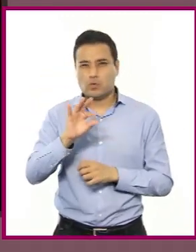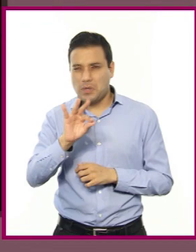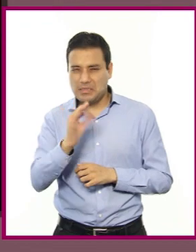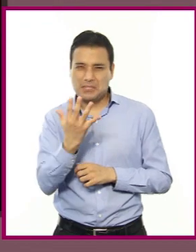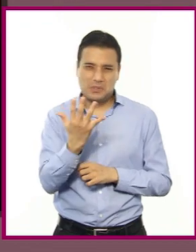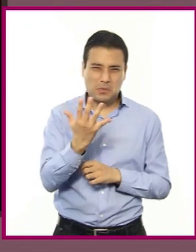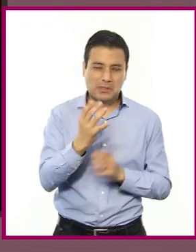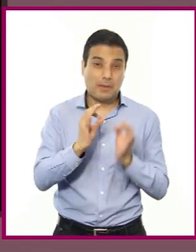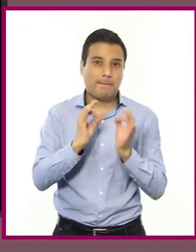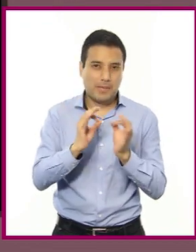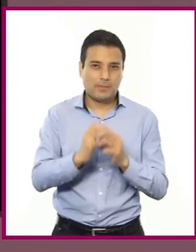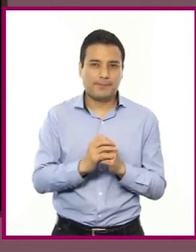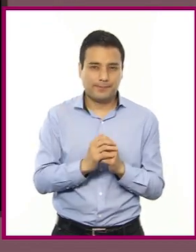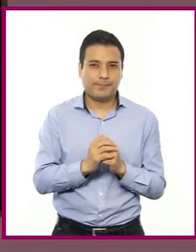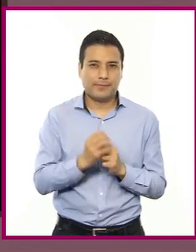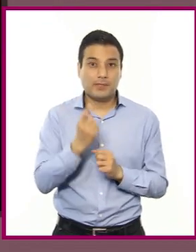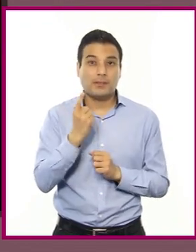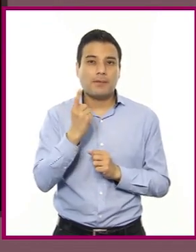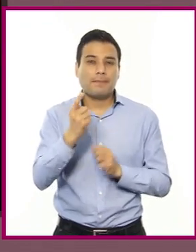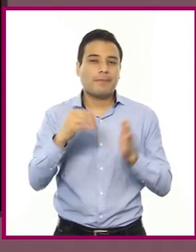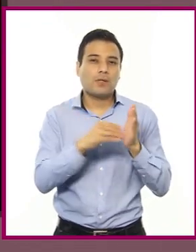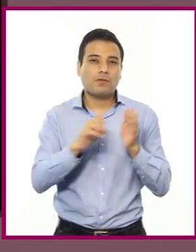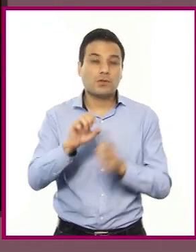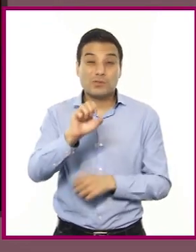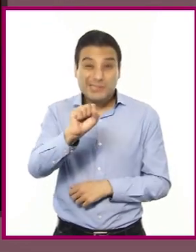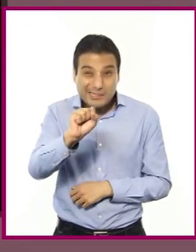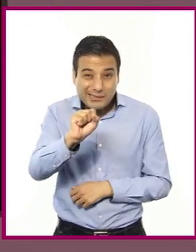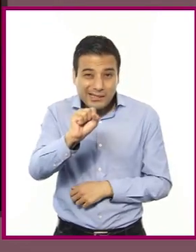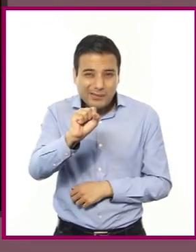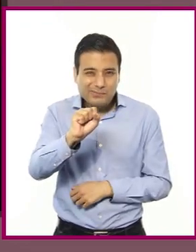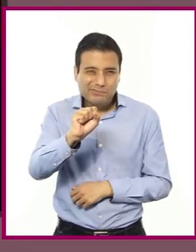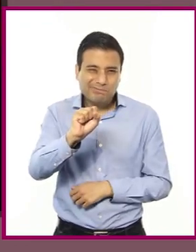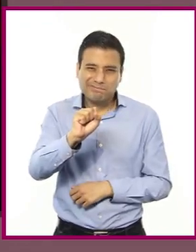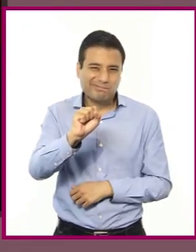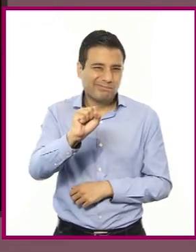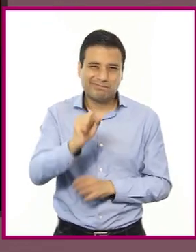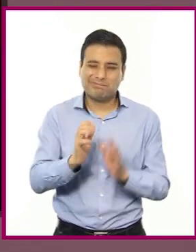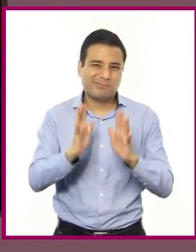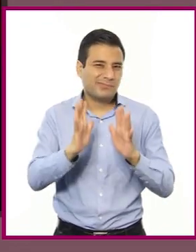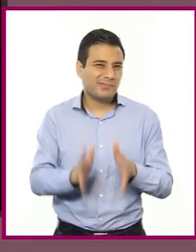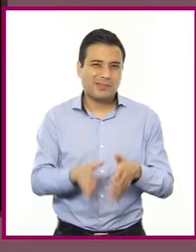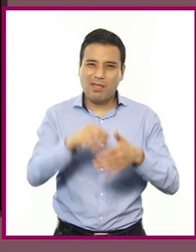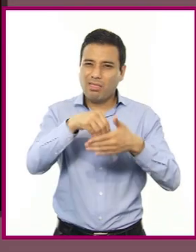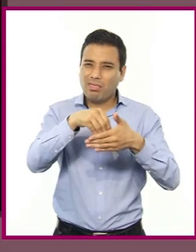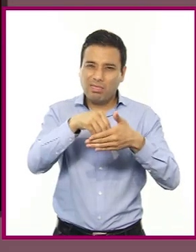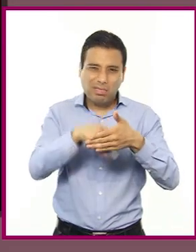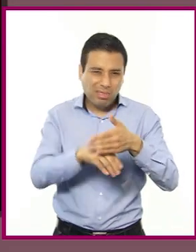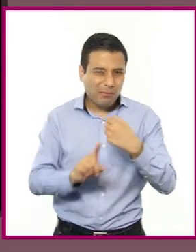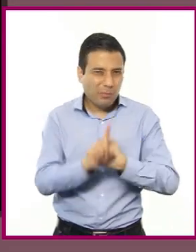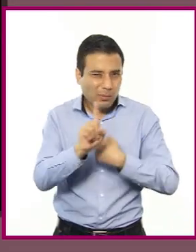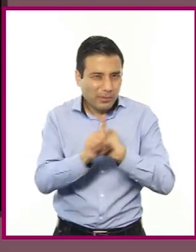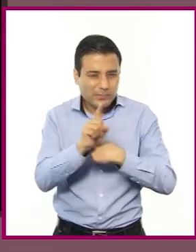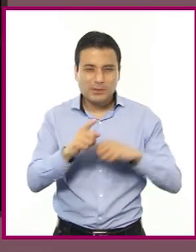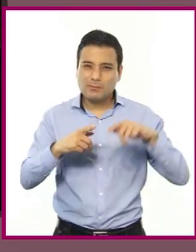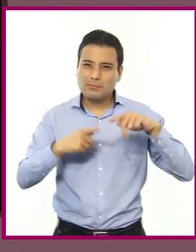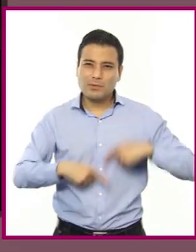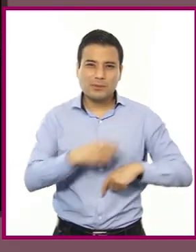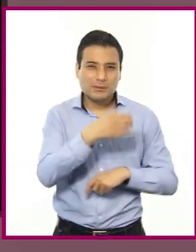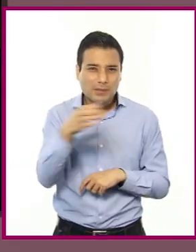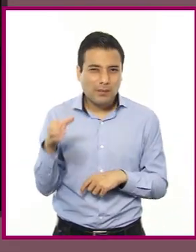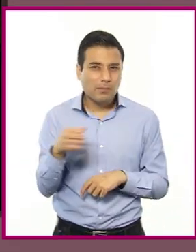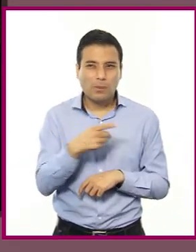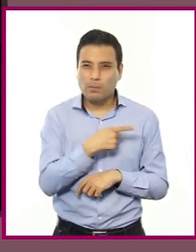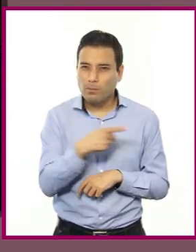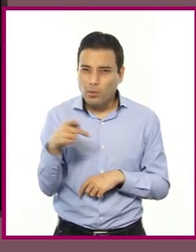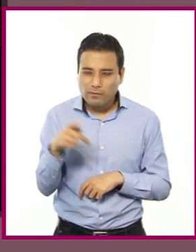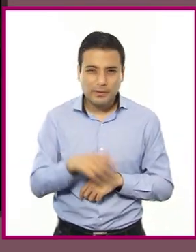50, y ya para fines de los años 60 tenemos una agricultura muy debilitada, con pobreza en el campo y